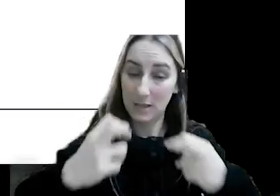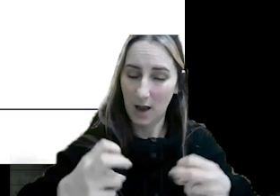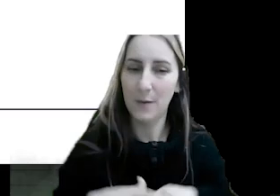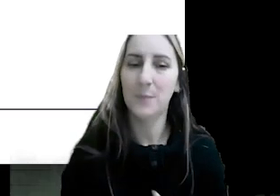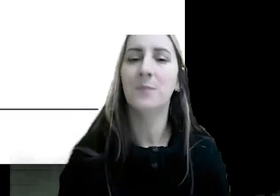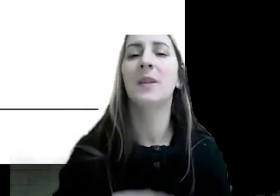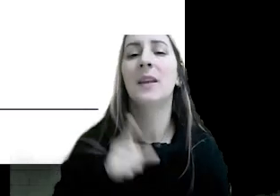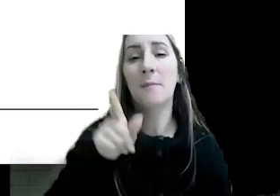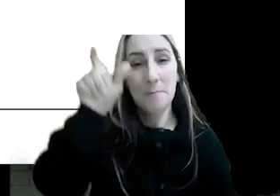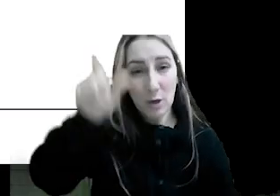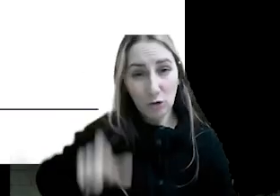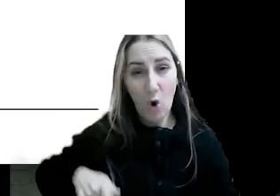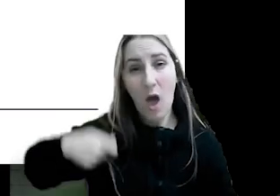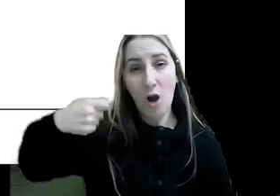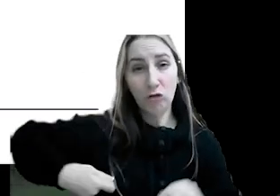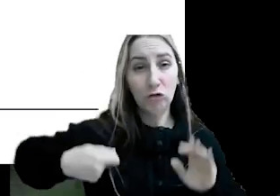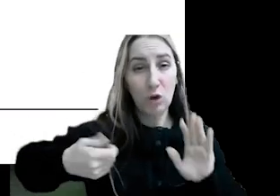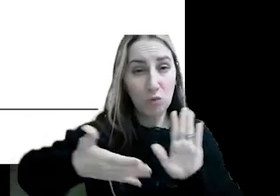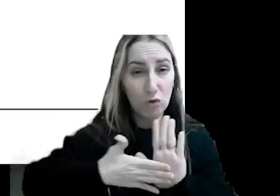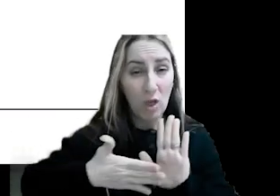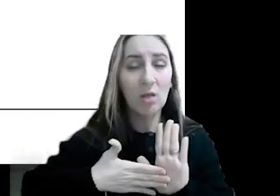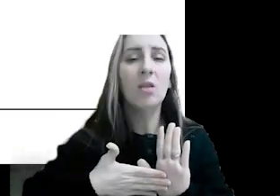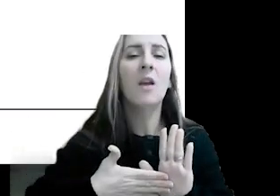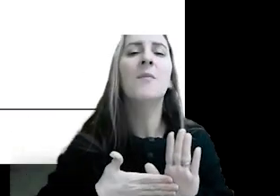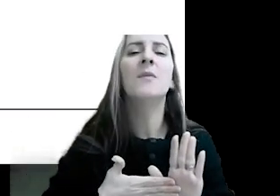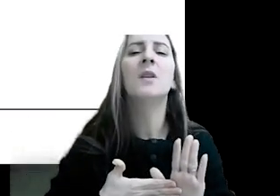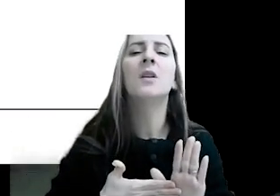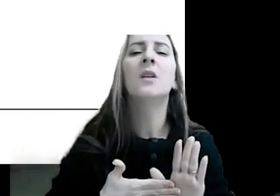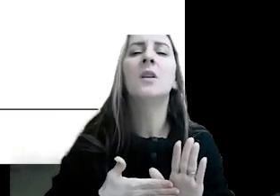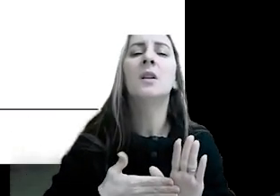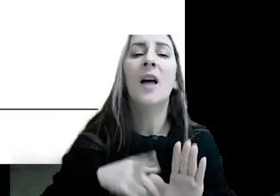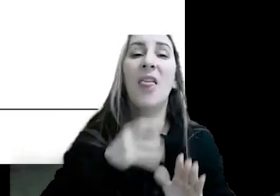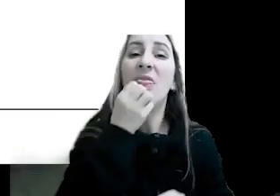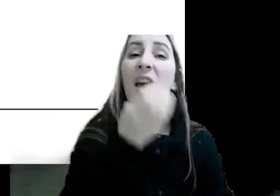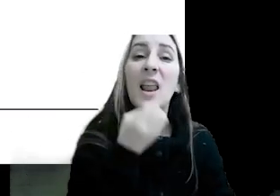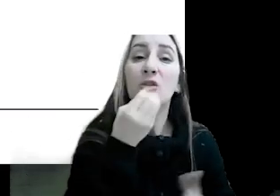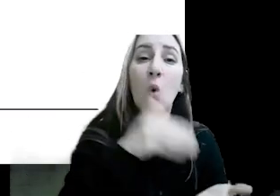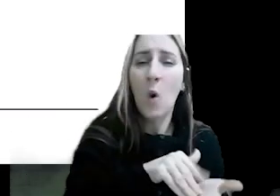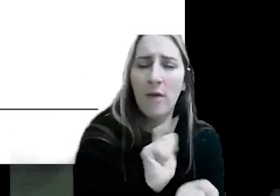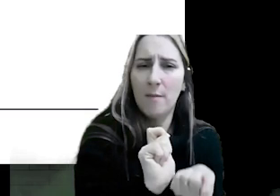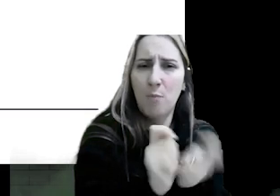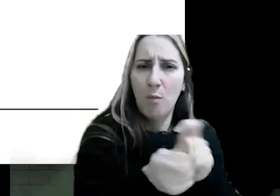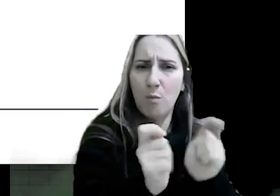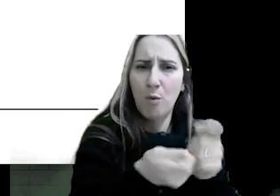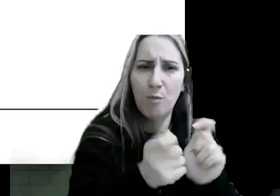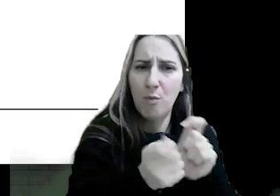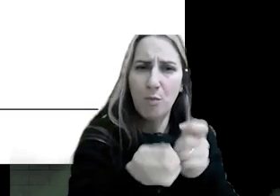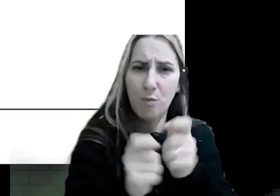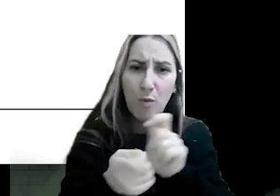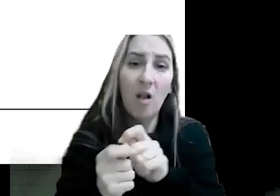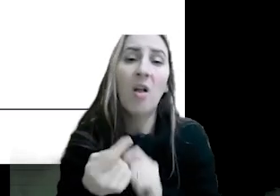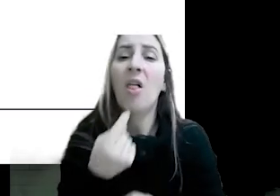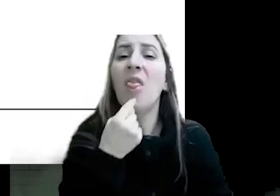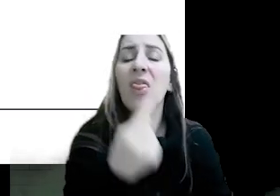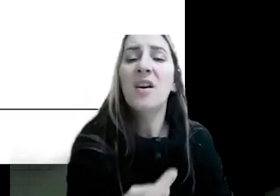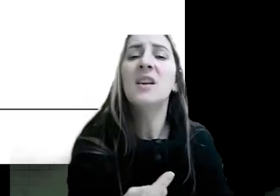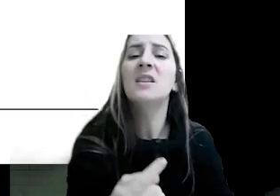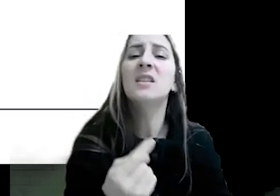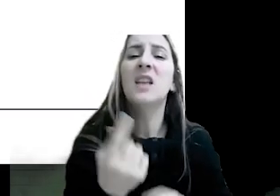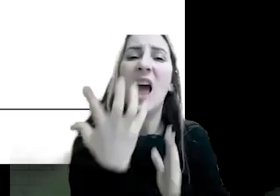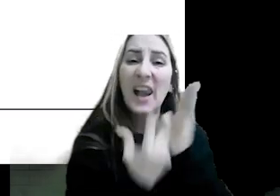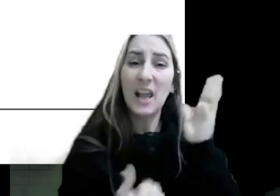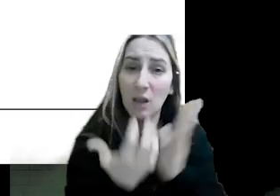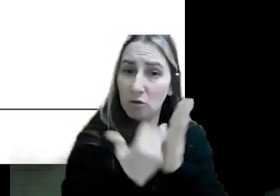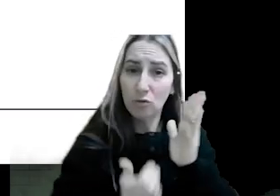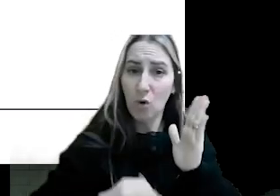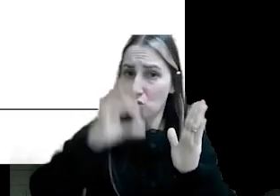Este contribuyente había rectificado todas estas declaraciones juradas declarando en exceso retenciones que nunca había tenido.